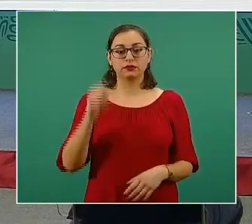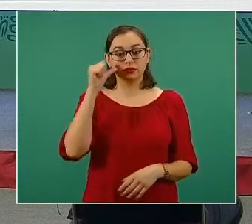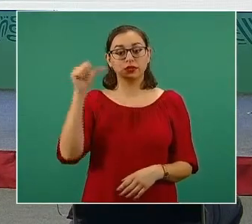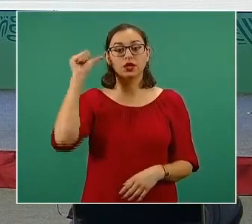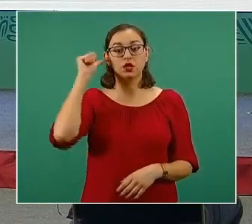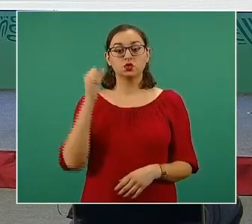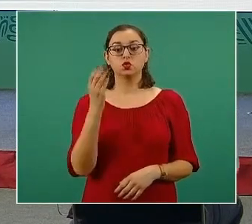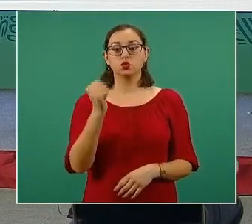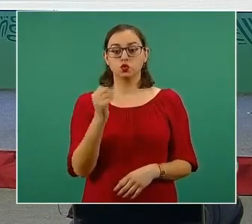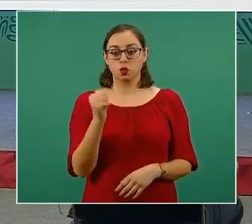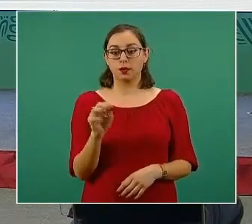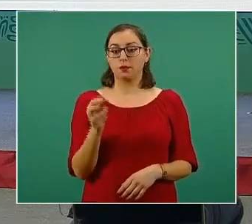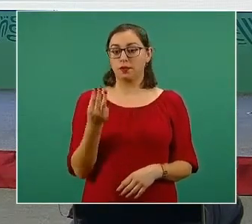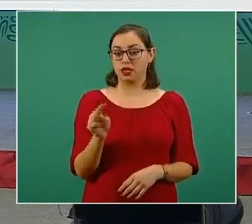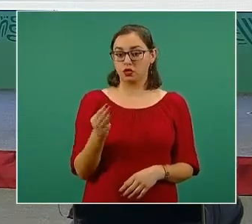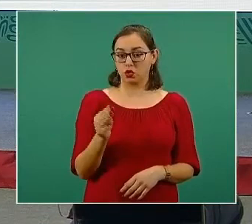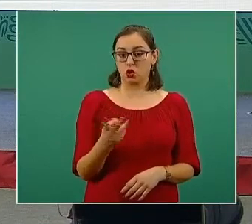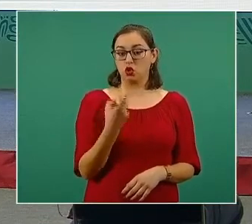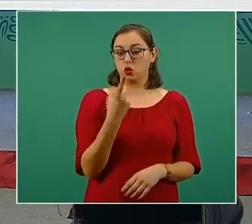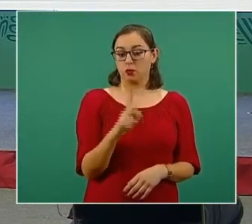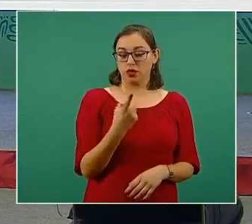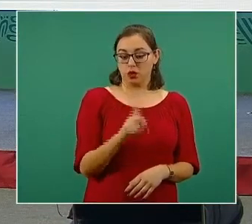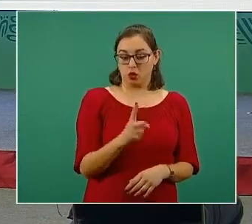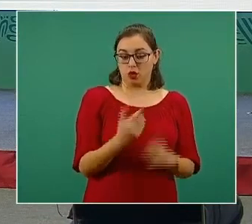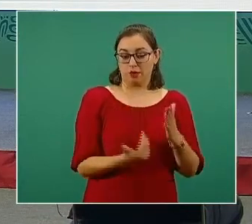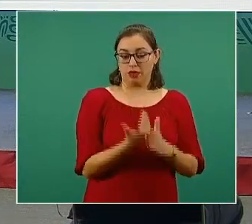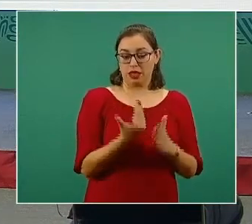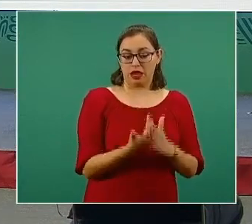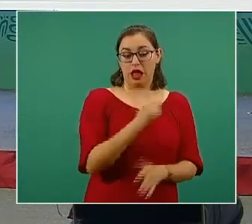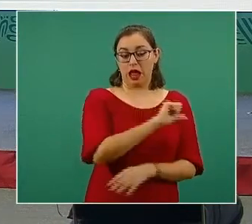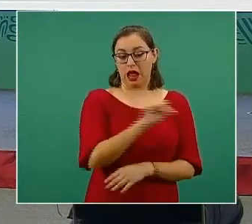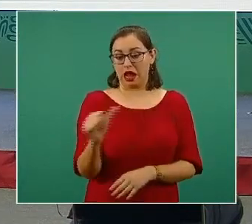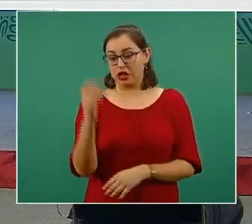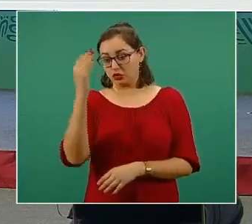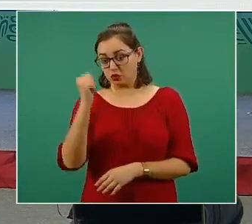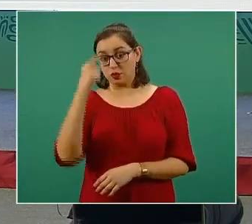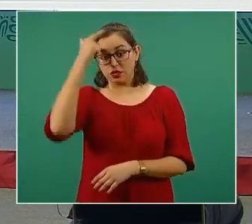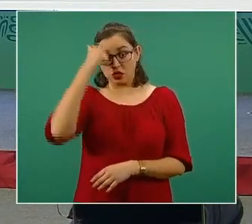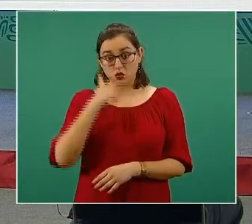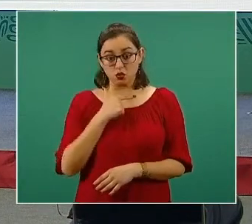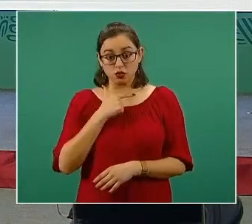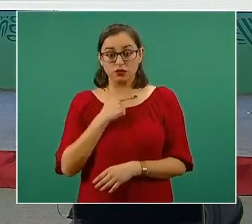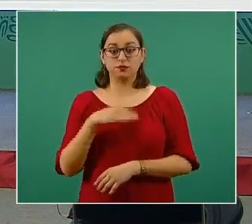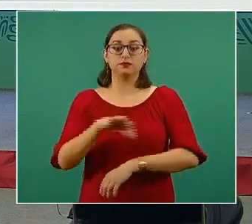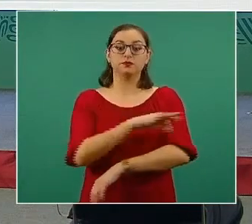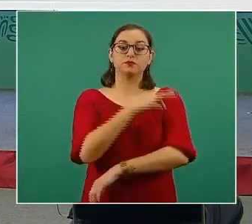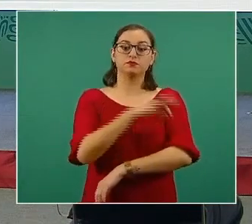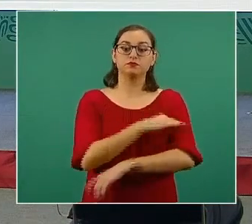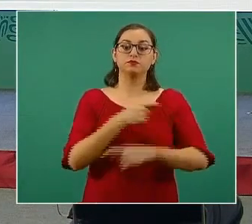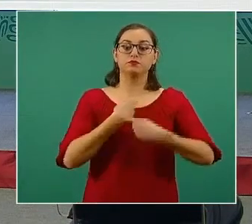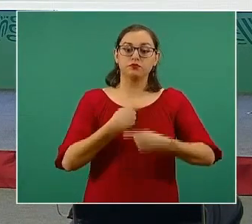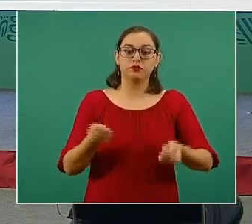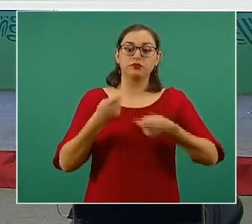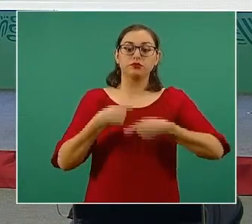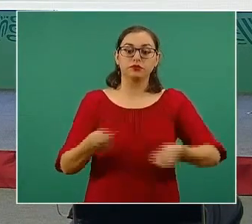mayo, domingo hasta las 21 horas, a lo largo del día, a lo largo del 9 de mayo,